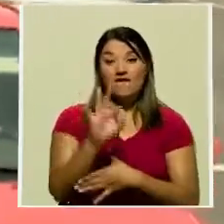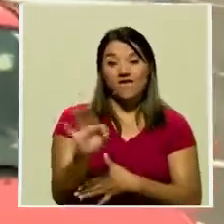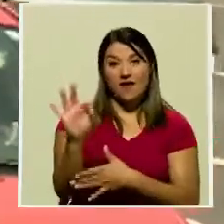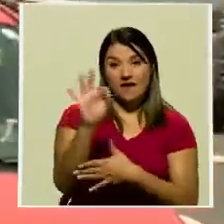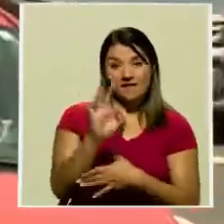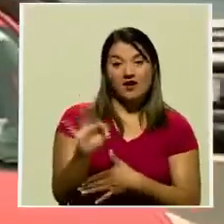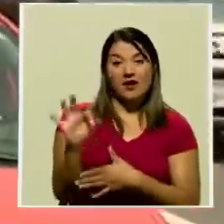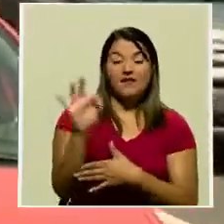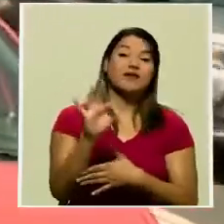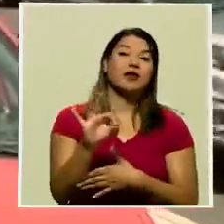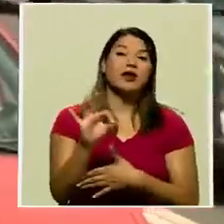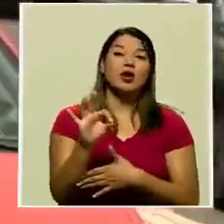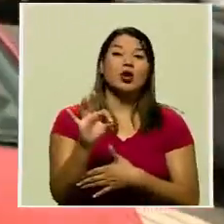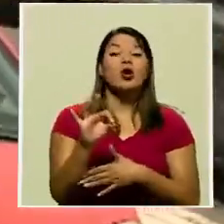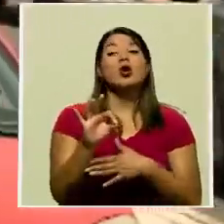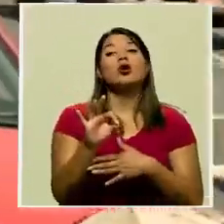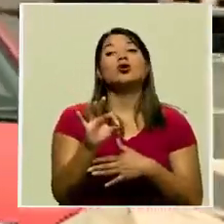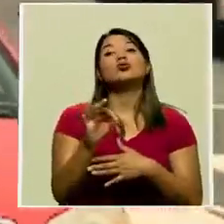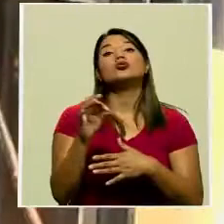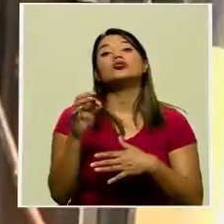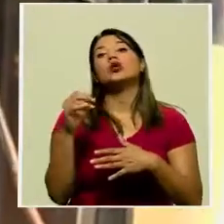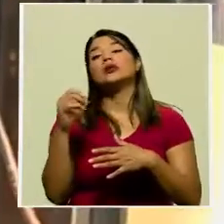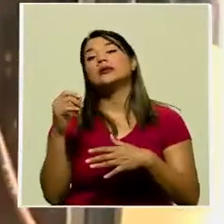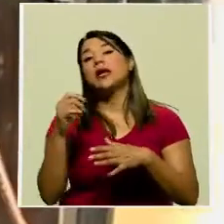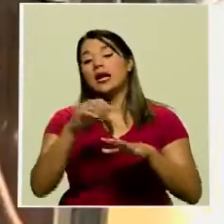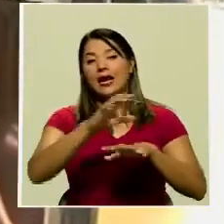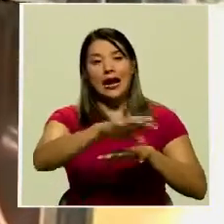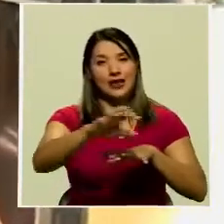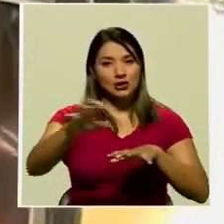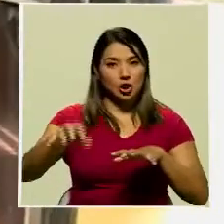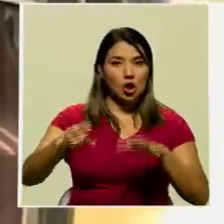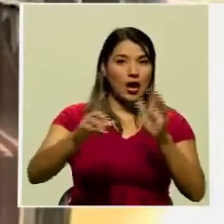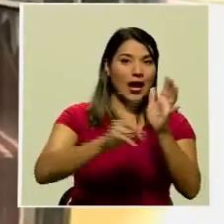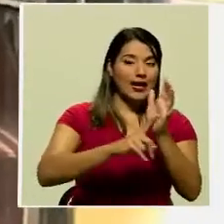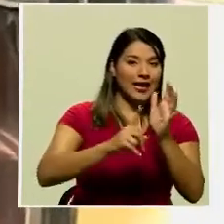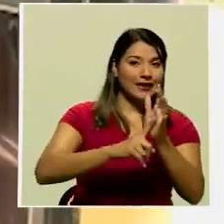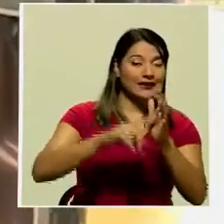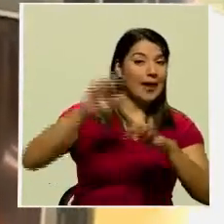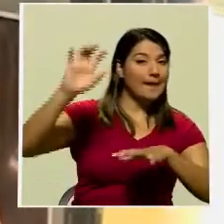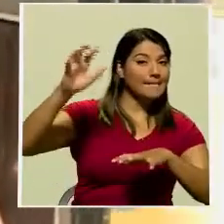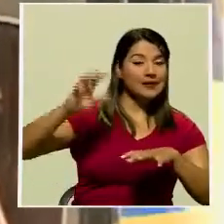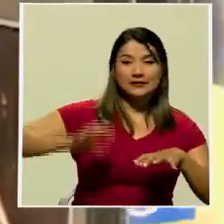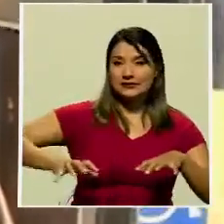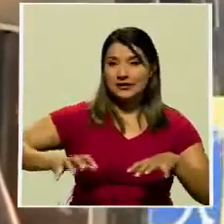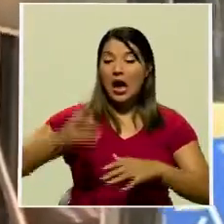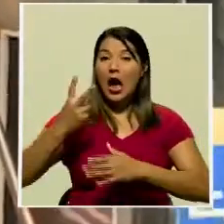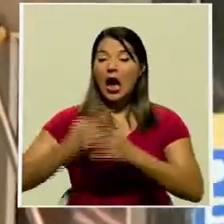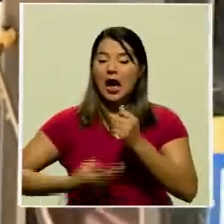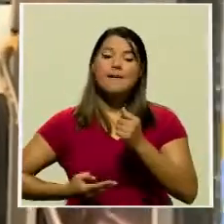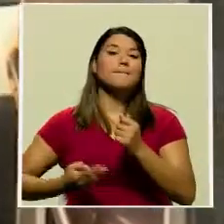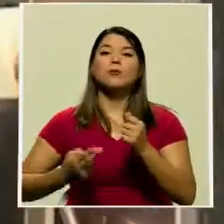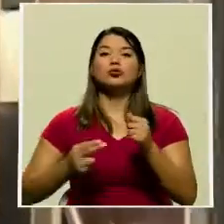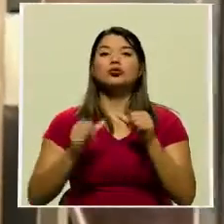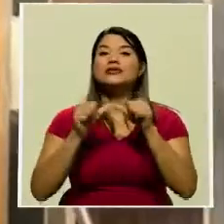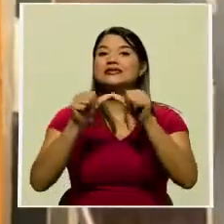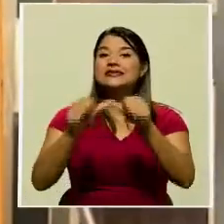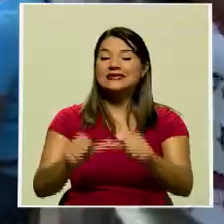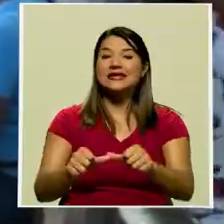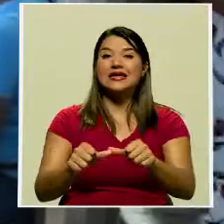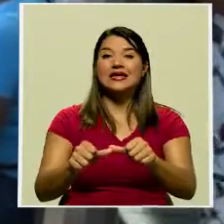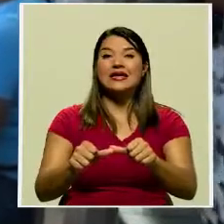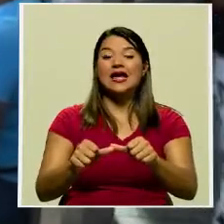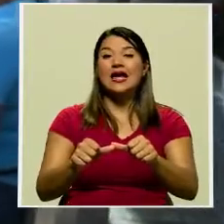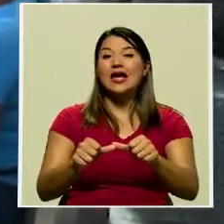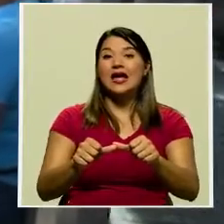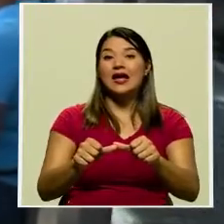en tanto los cantones con alerta naranja como con alerta amarilla, se amplía el horario de circulación vehicular durante fines de semana